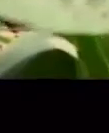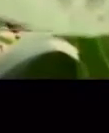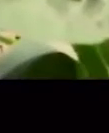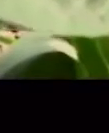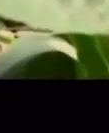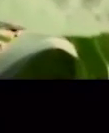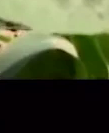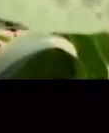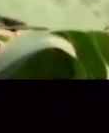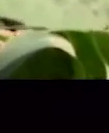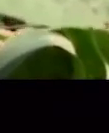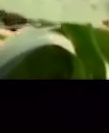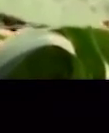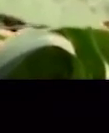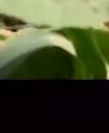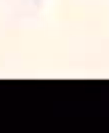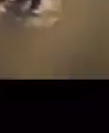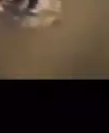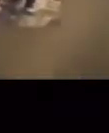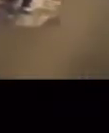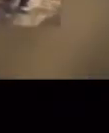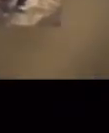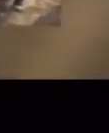pensaba, como abrir el